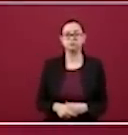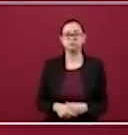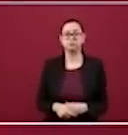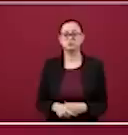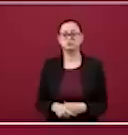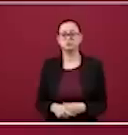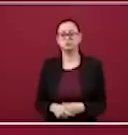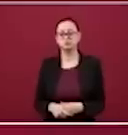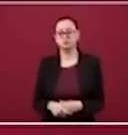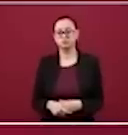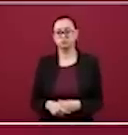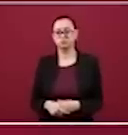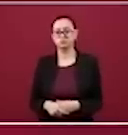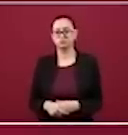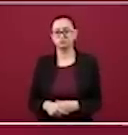no